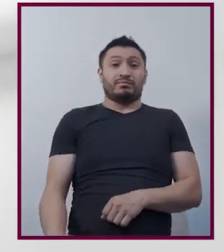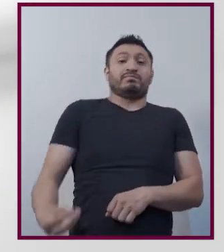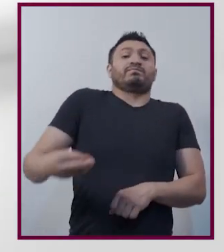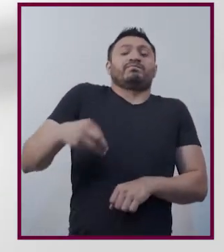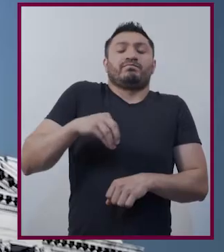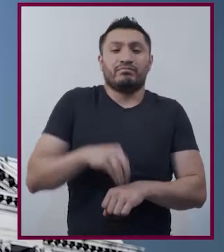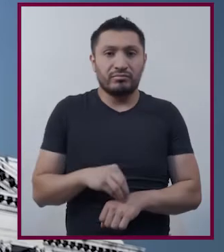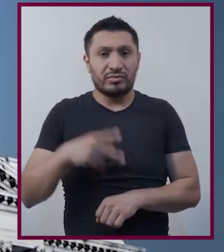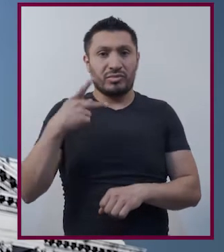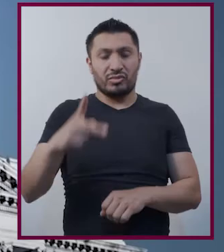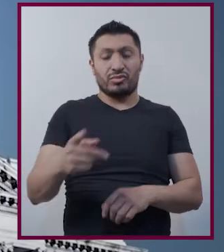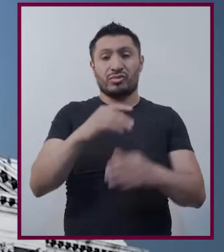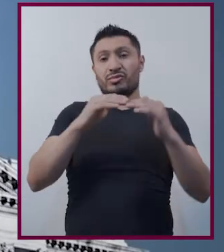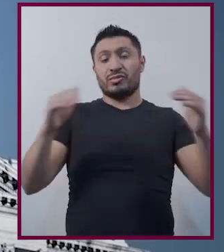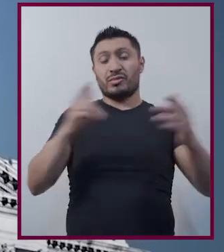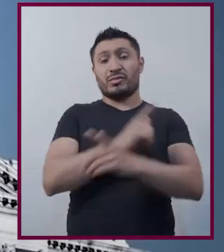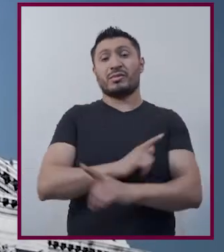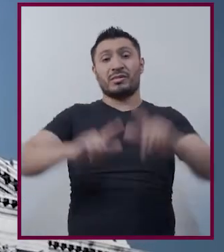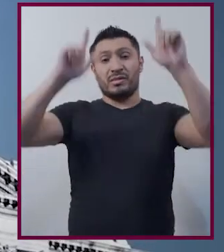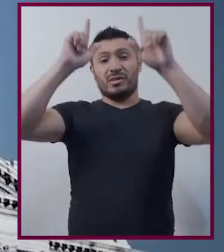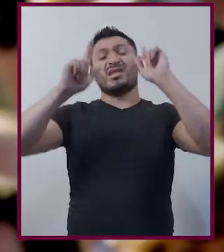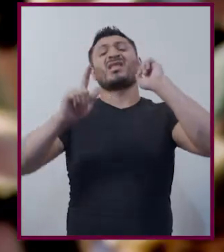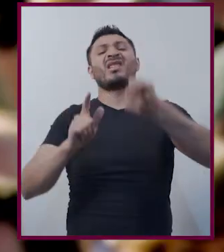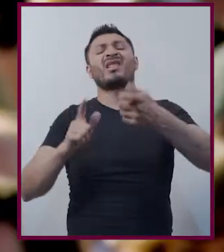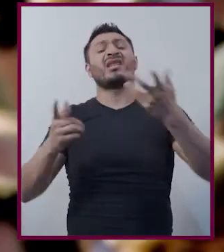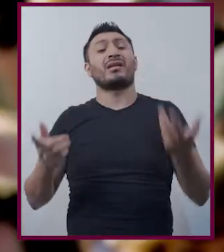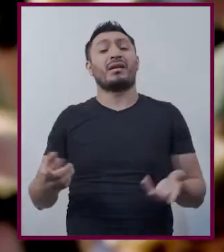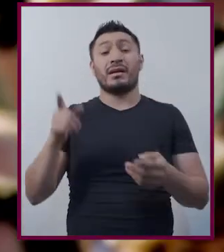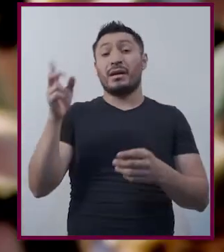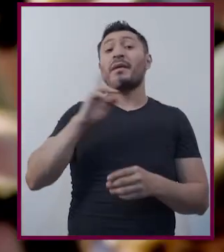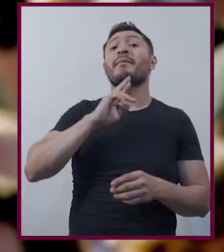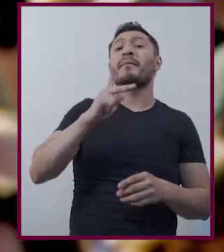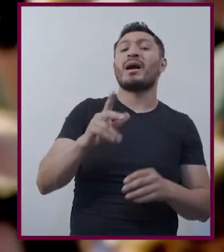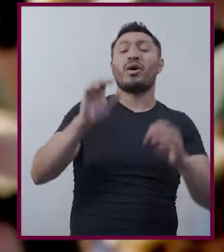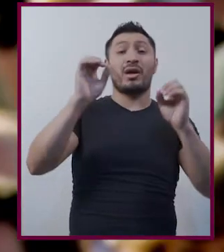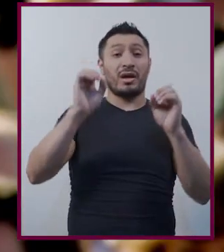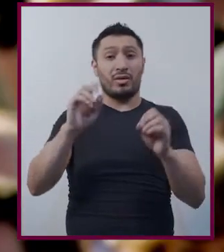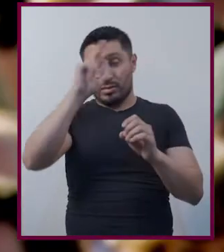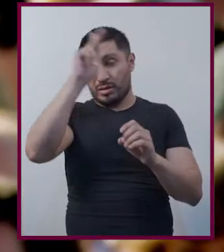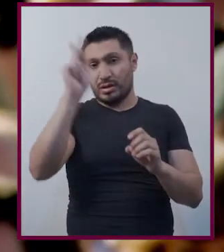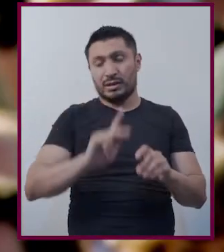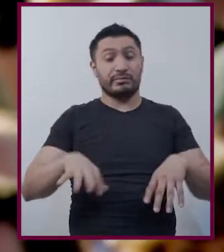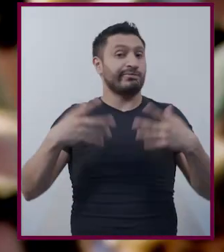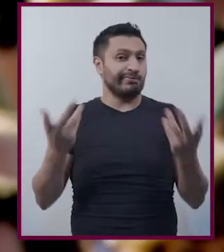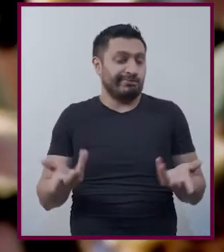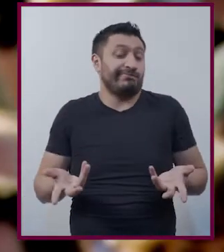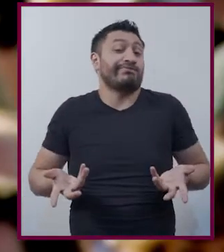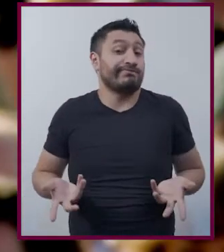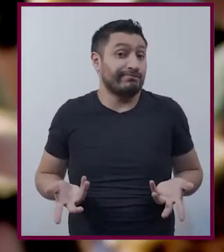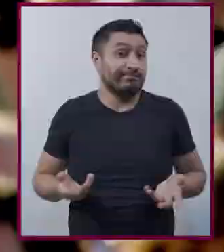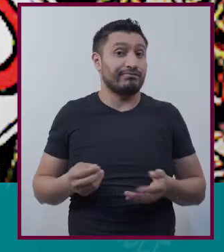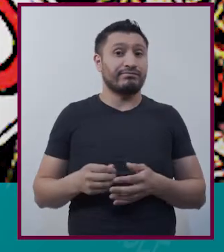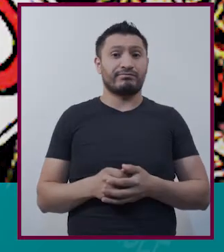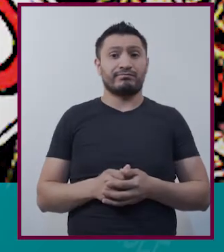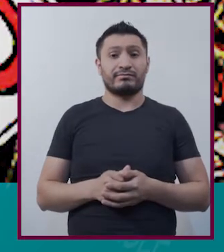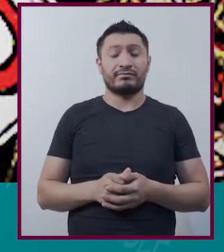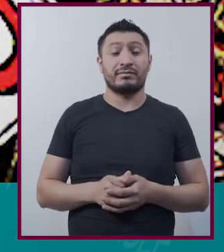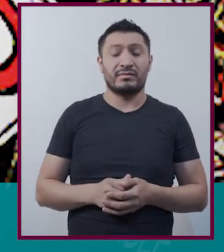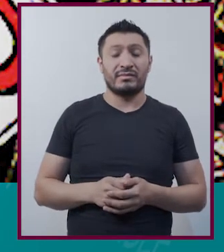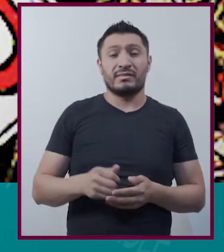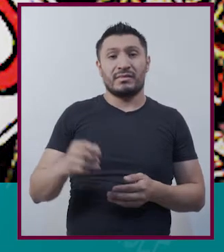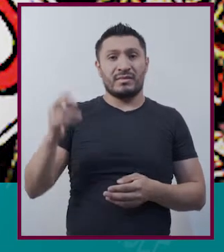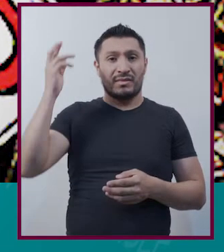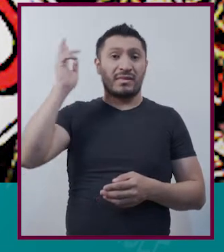las democracias liberales. ¿Esto quiere decir que son mejores o de plano las últimas en poder existir? Habría